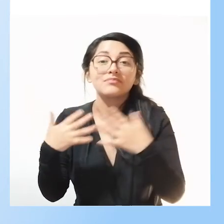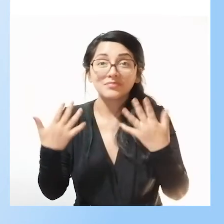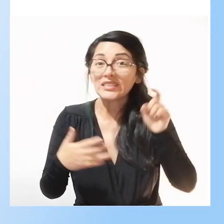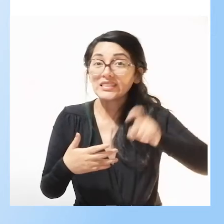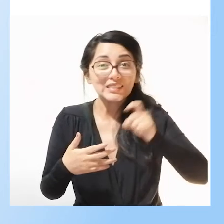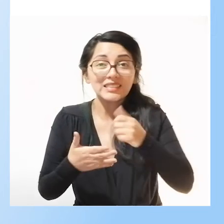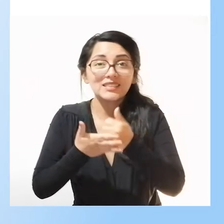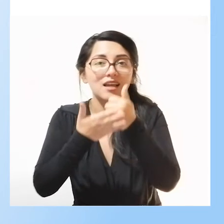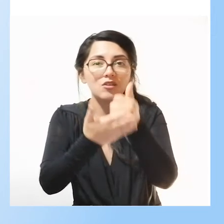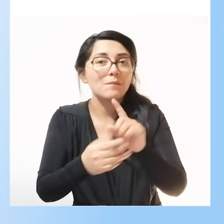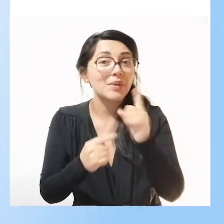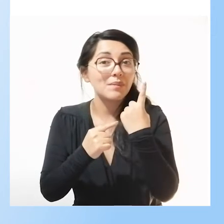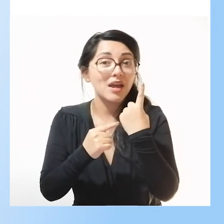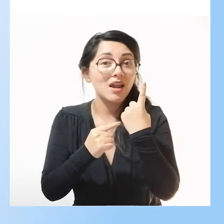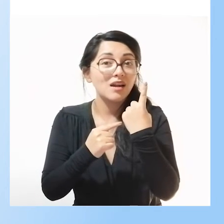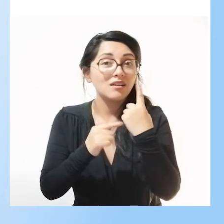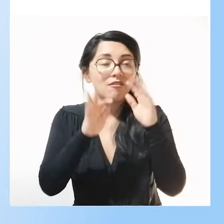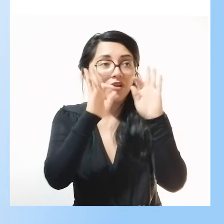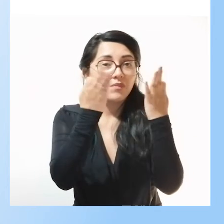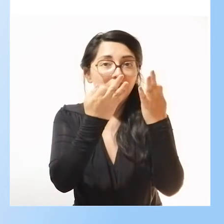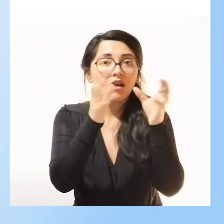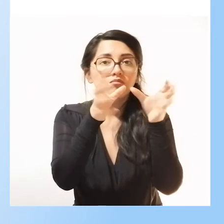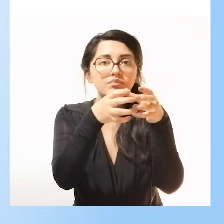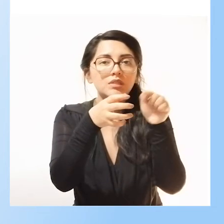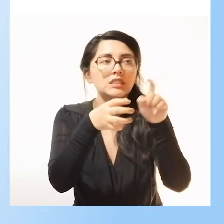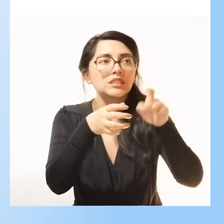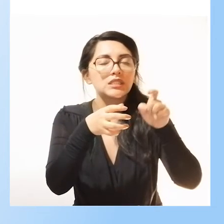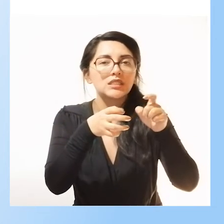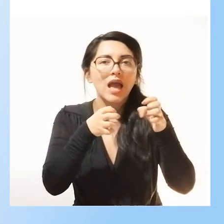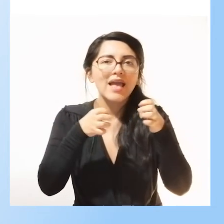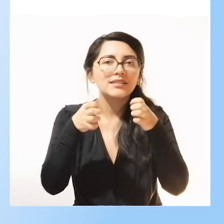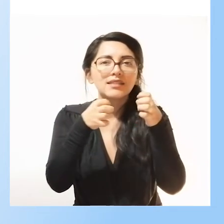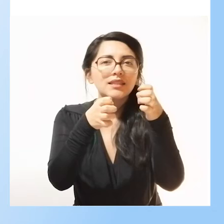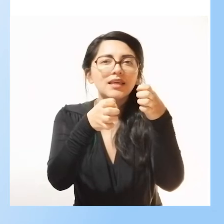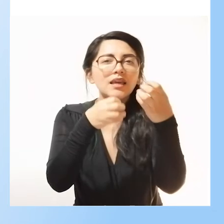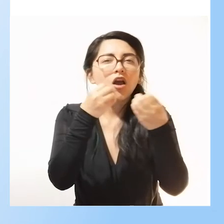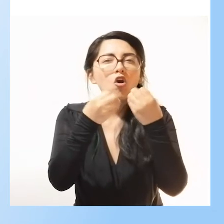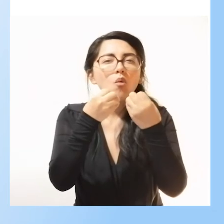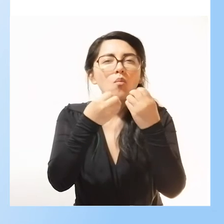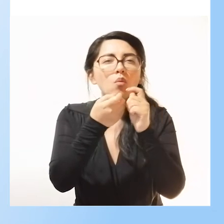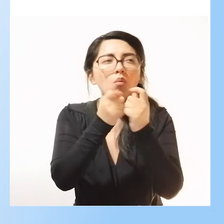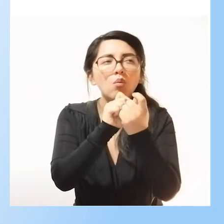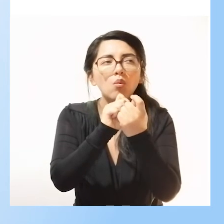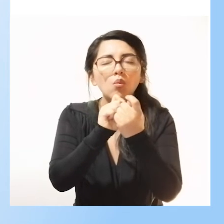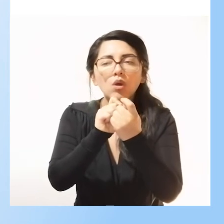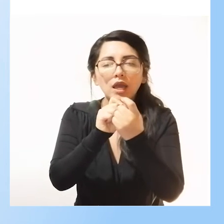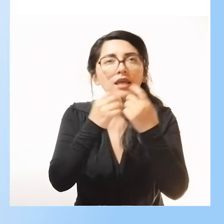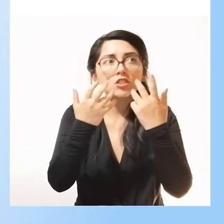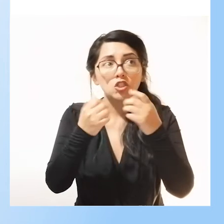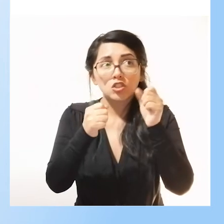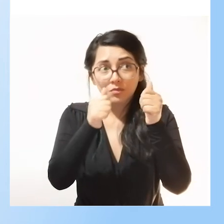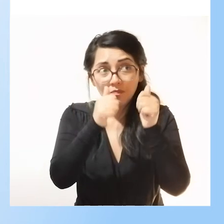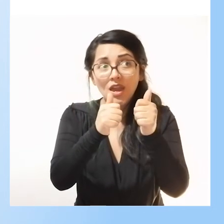a que identifiquen qué estrategias aplican ellos con sus hijos que les funcionan. Entonces,